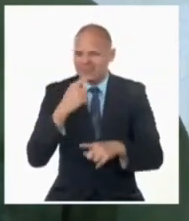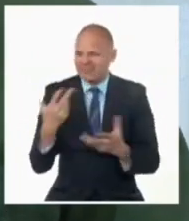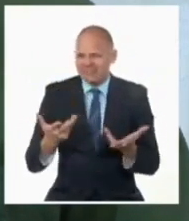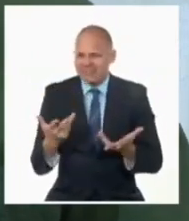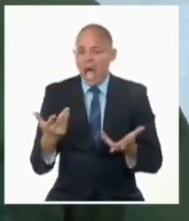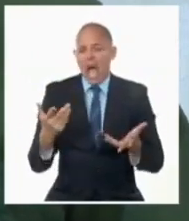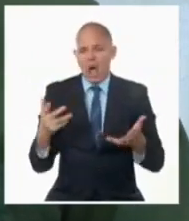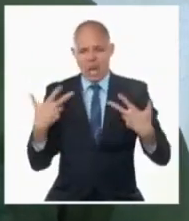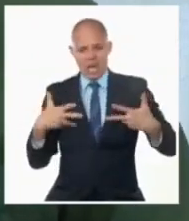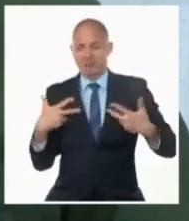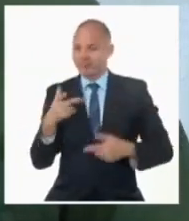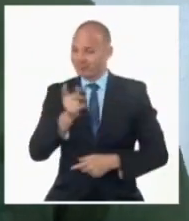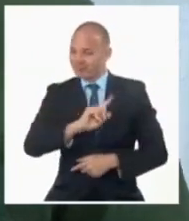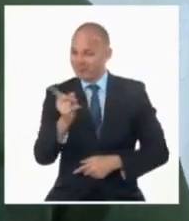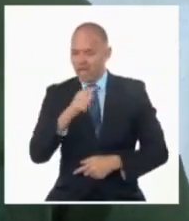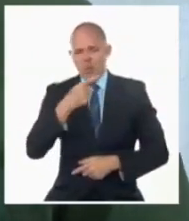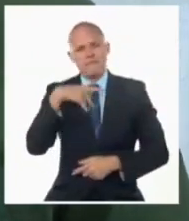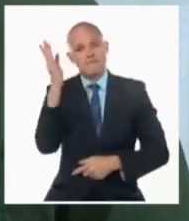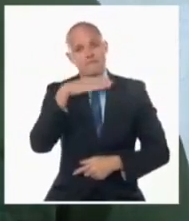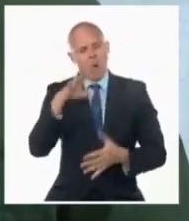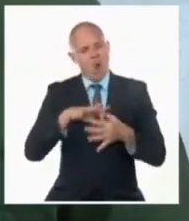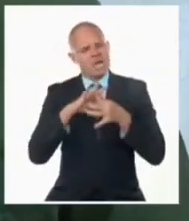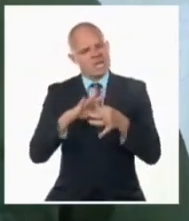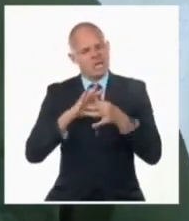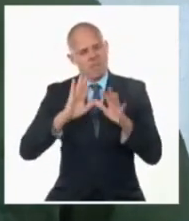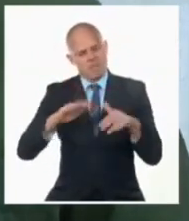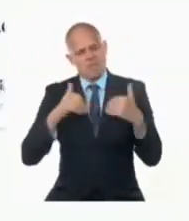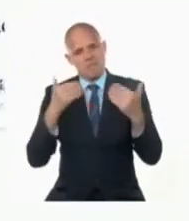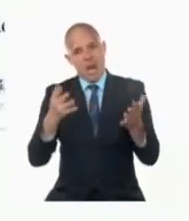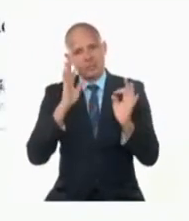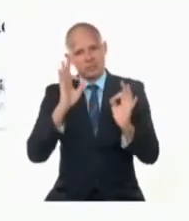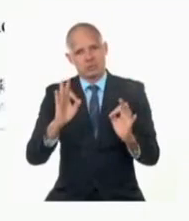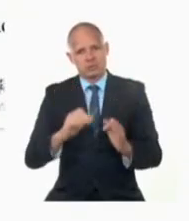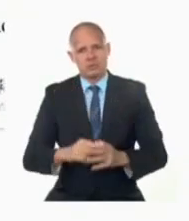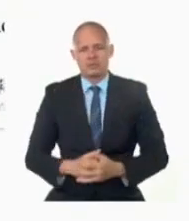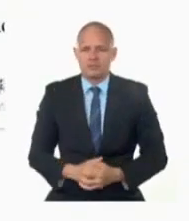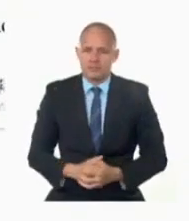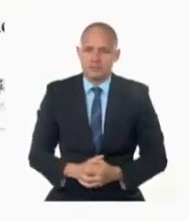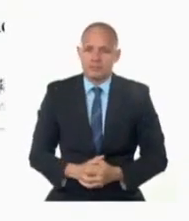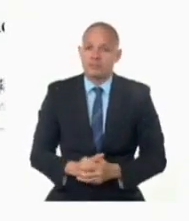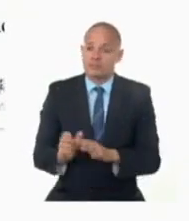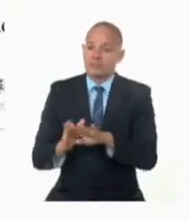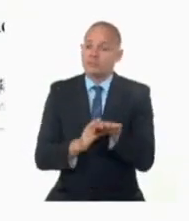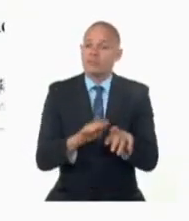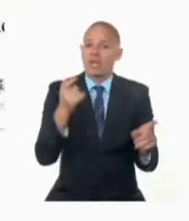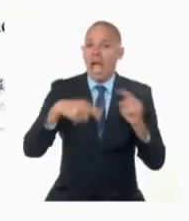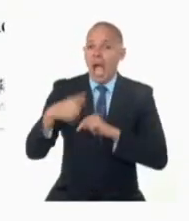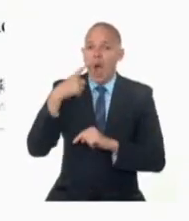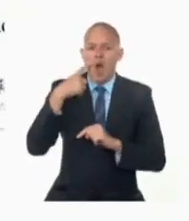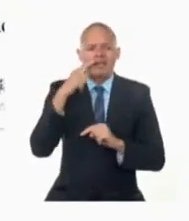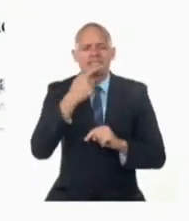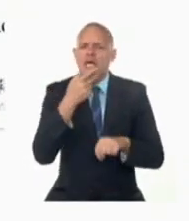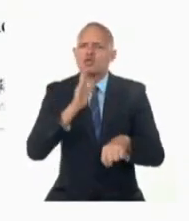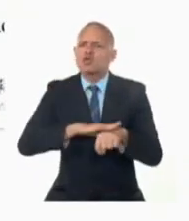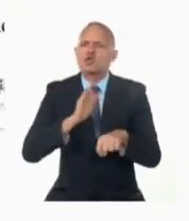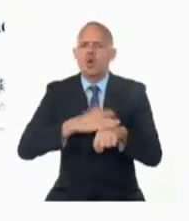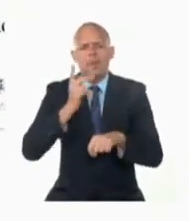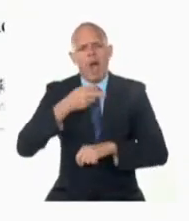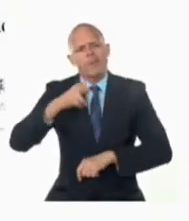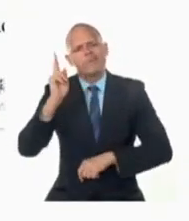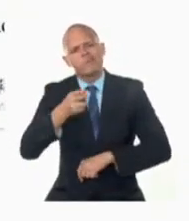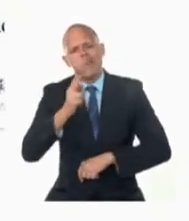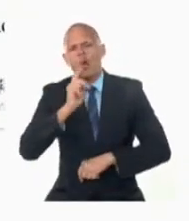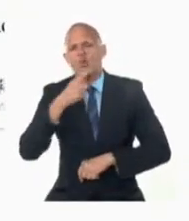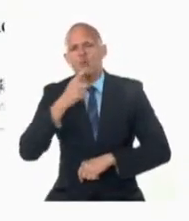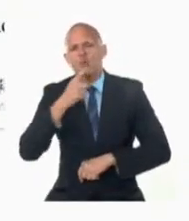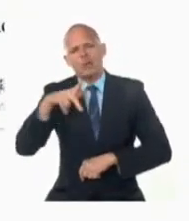es mucho más grave y es merecedora de una sanción más severa. Las sanciones previstas se agravan de acuerdo al espacio